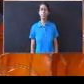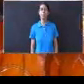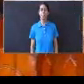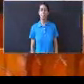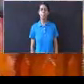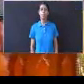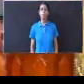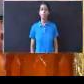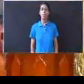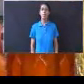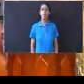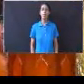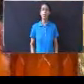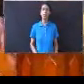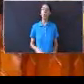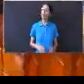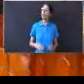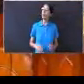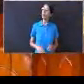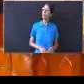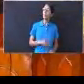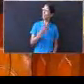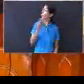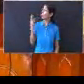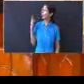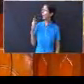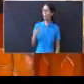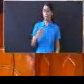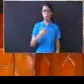Y se voltea. Y yo me le quedo viendo.